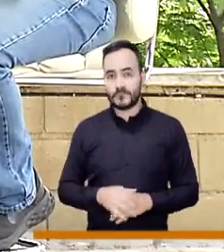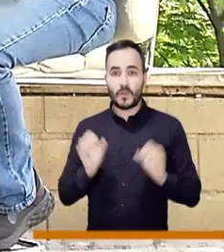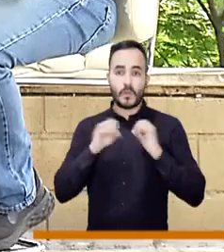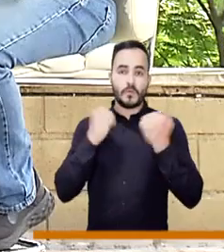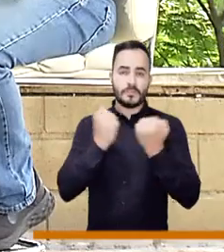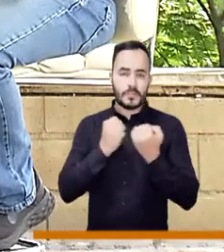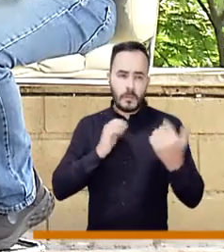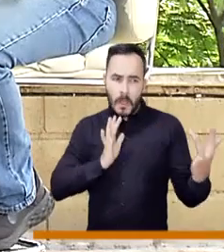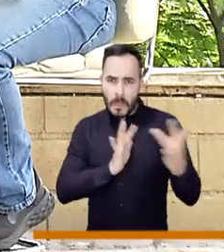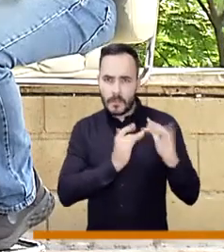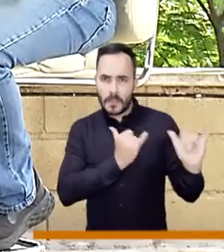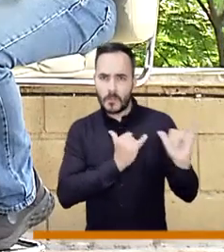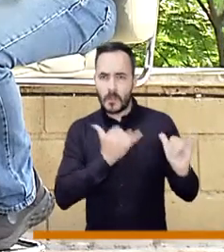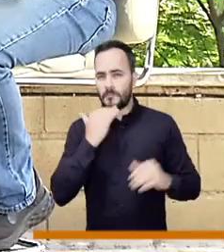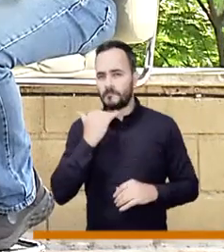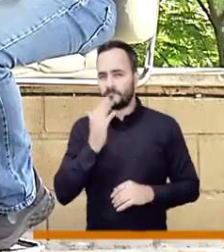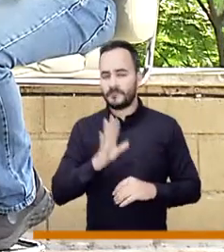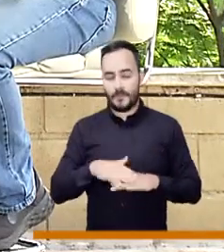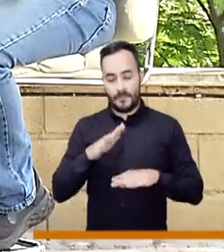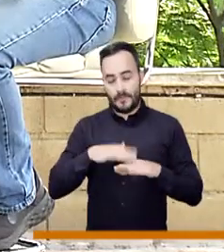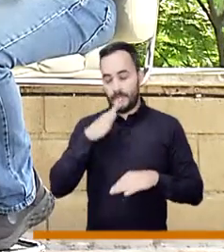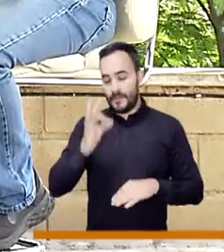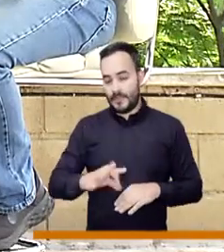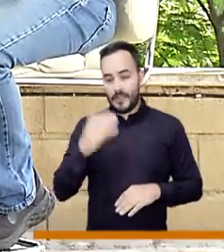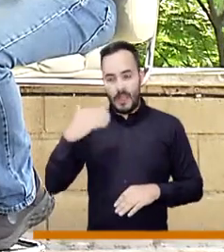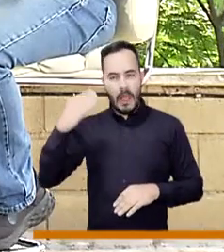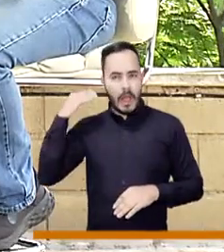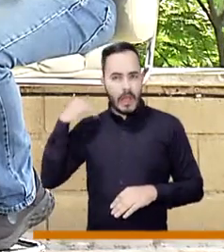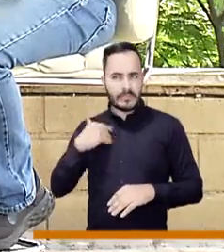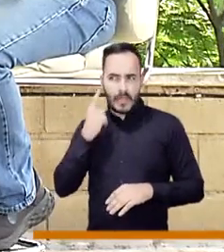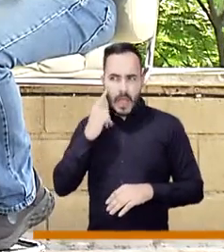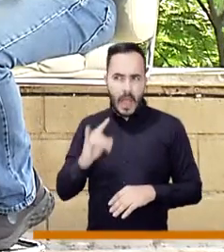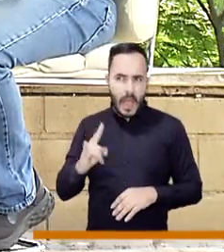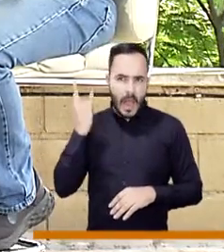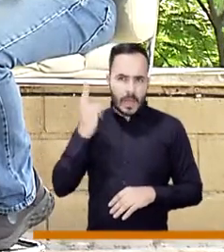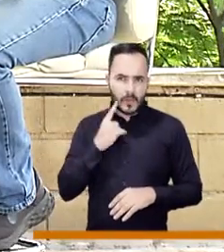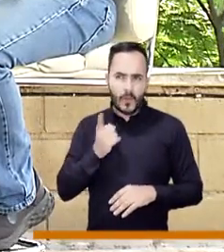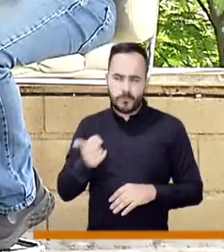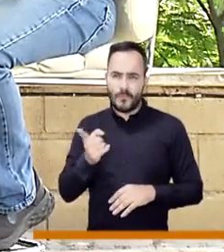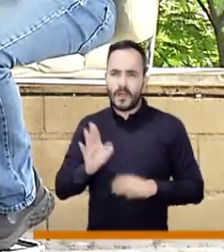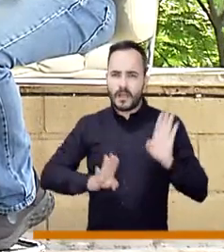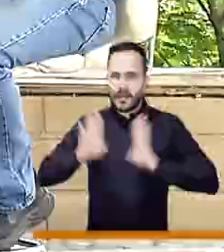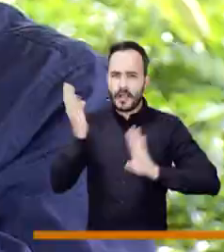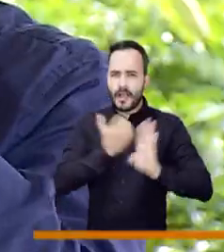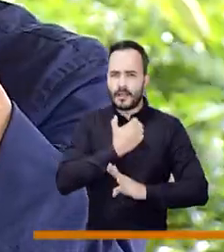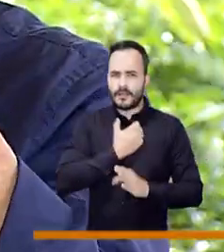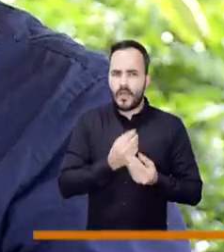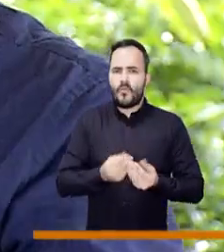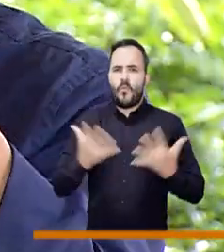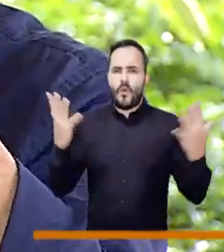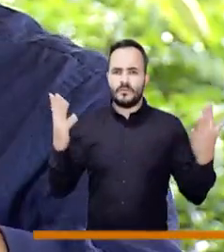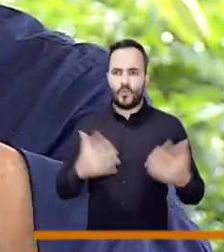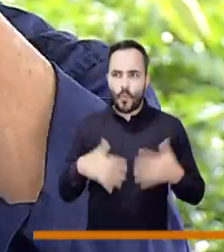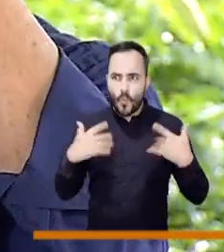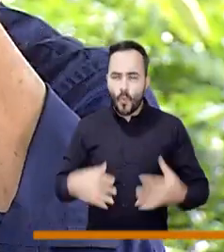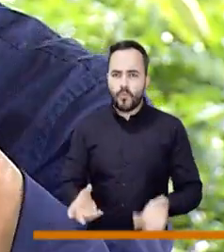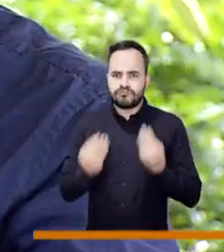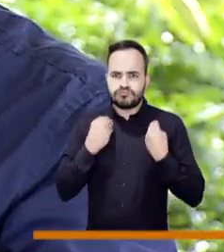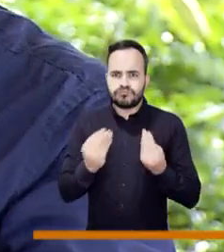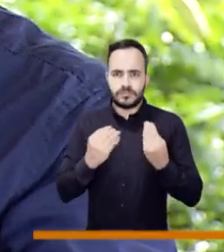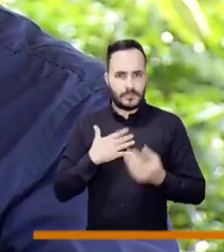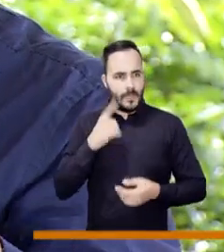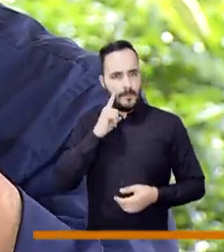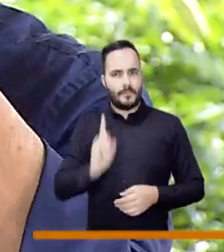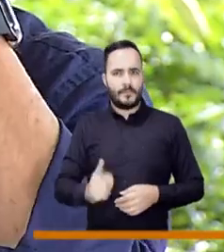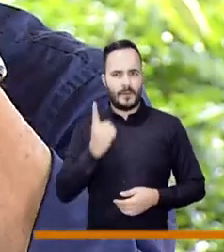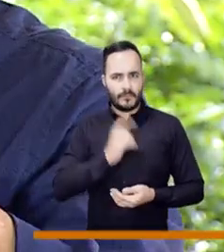consejo aplica, pero yo no he conocido precedentes de que haya habido tantos candidatos a la alcaldía como en este